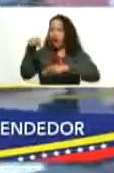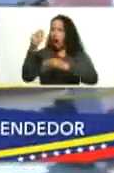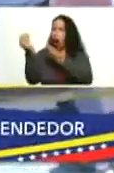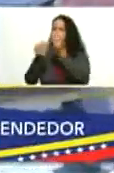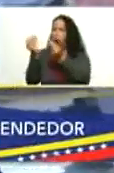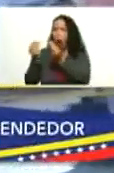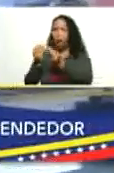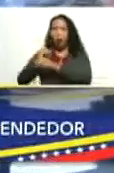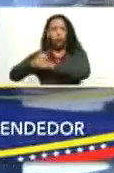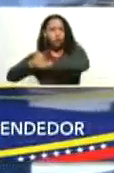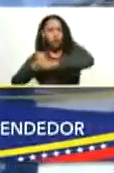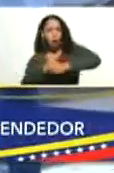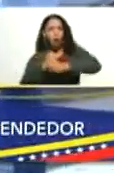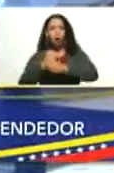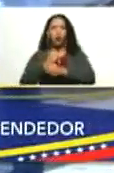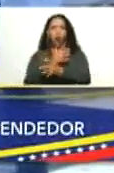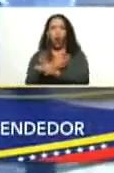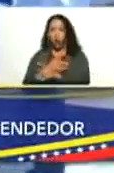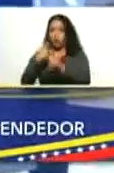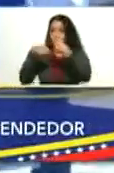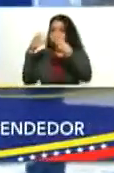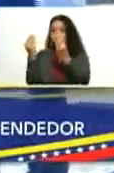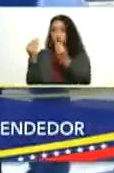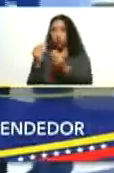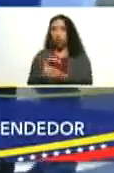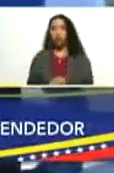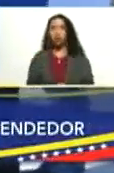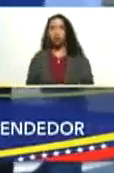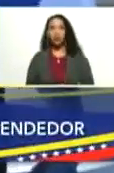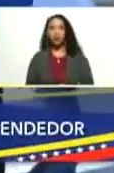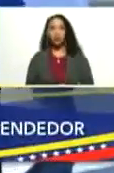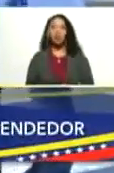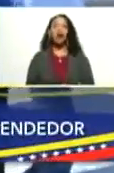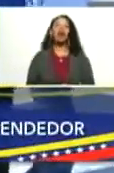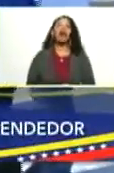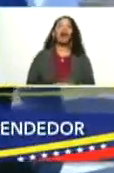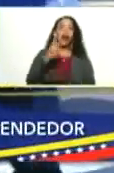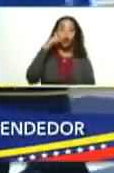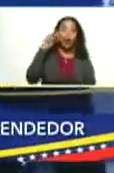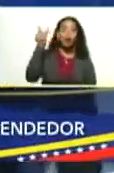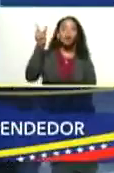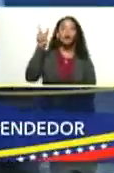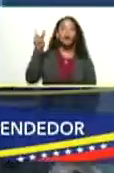Caribe? ¿Vendieron full? Ah, viste,